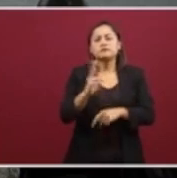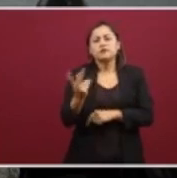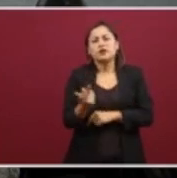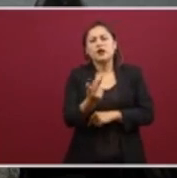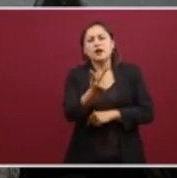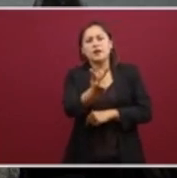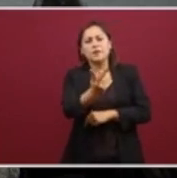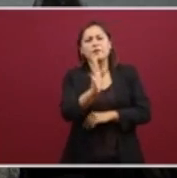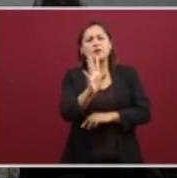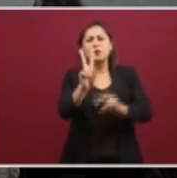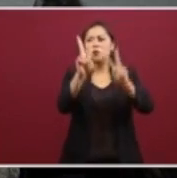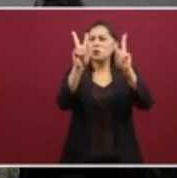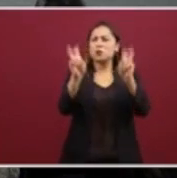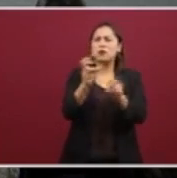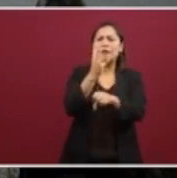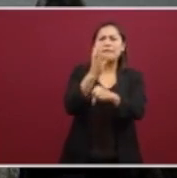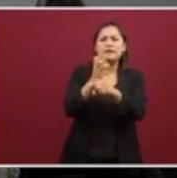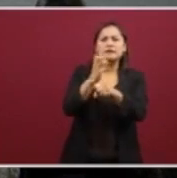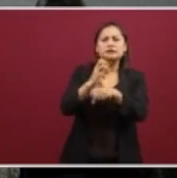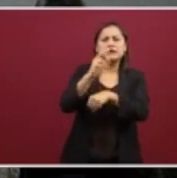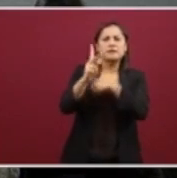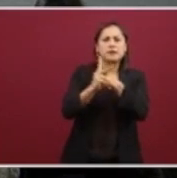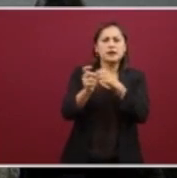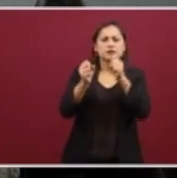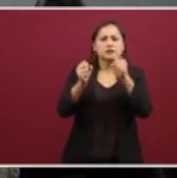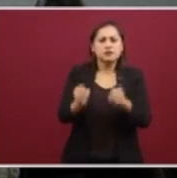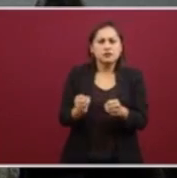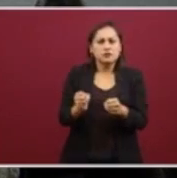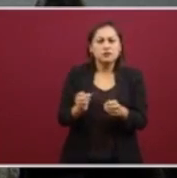seguro. Eso se está viendo,